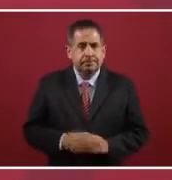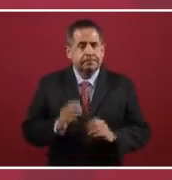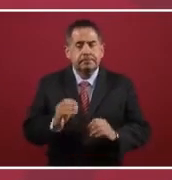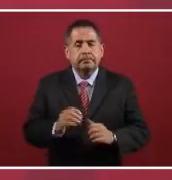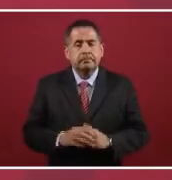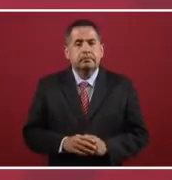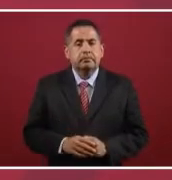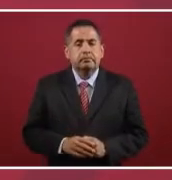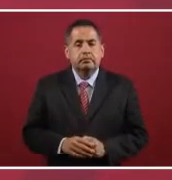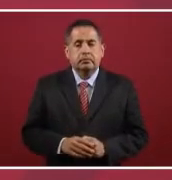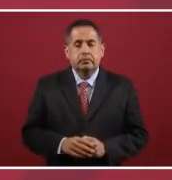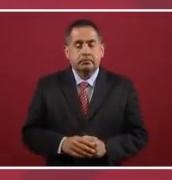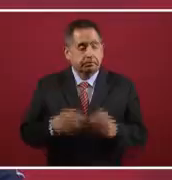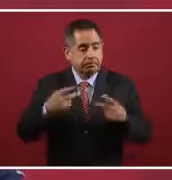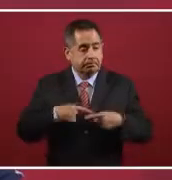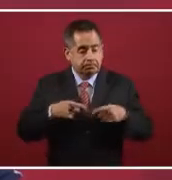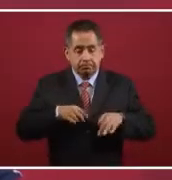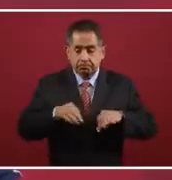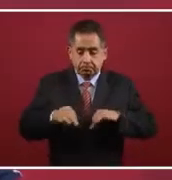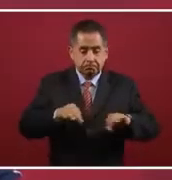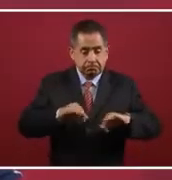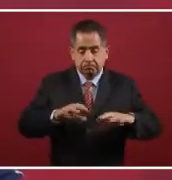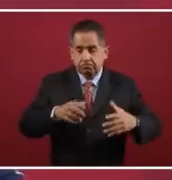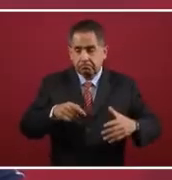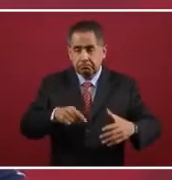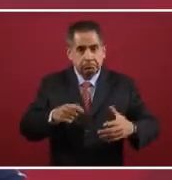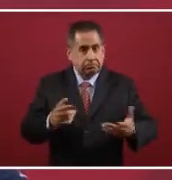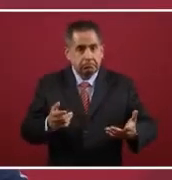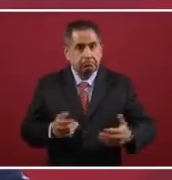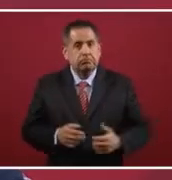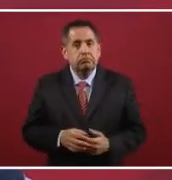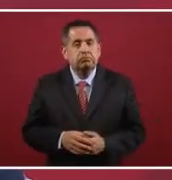o trabajadores